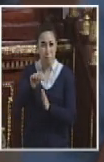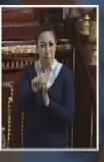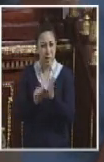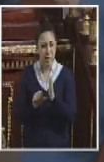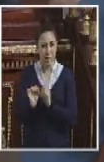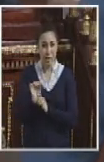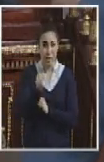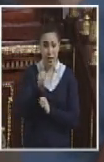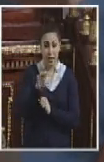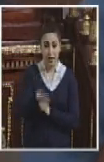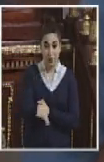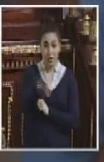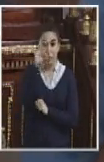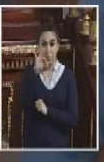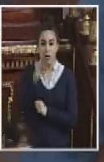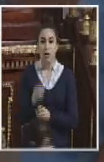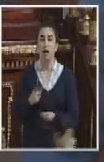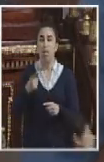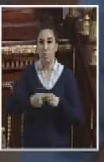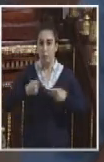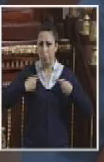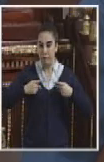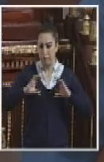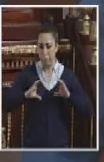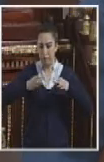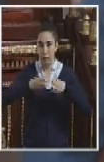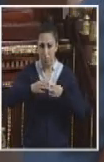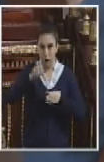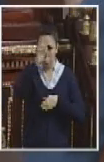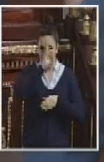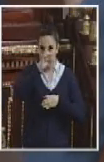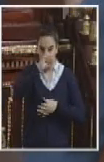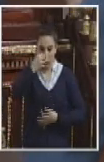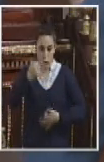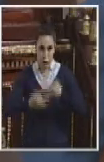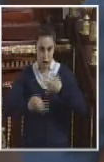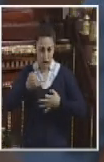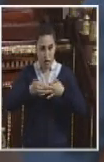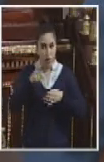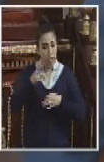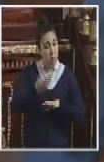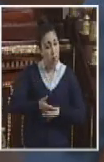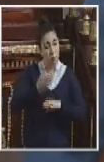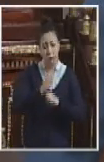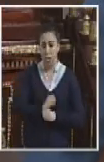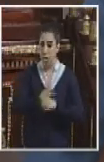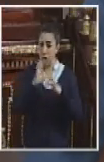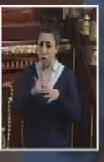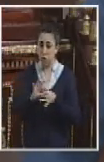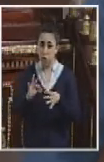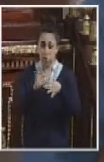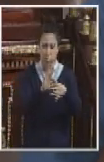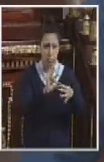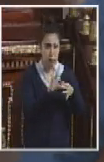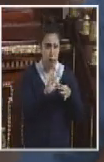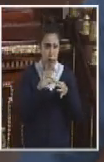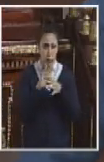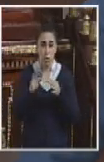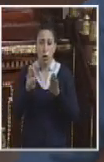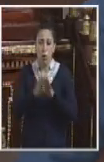cuando nombramos al Consejo Judicial Ciudadano, cuando lo estábamos escogiendo, él fue muy claro al señalar cuál